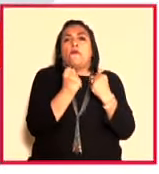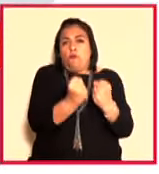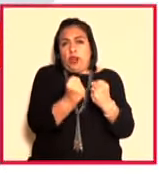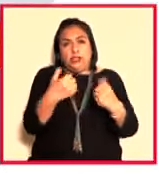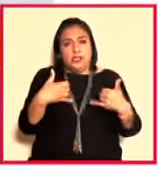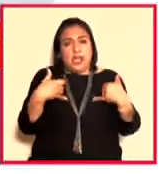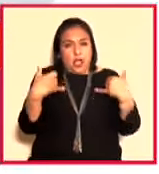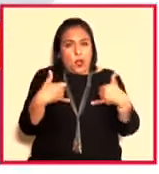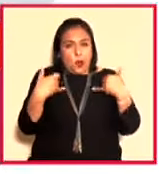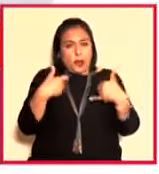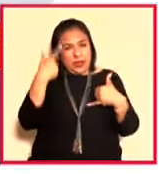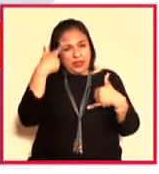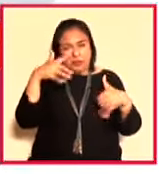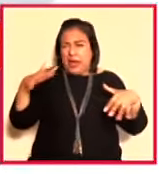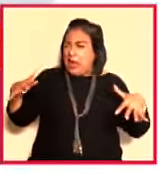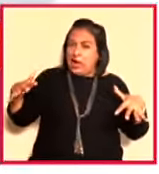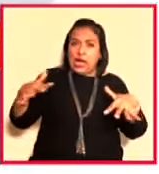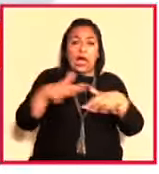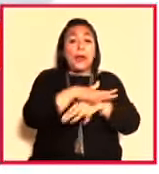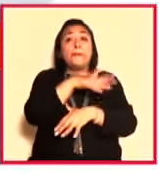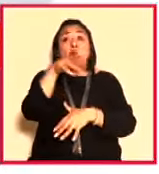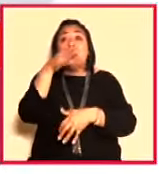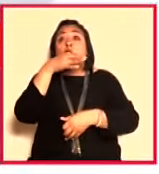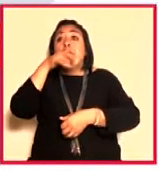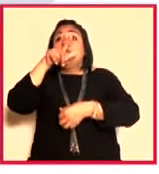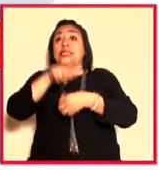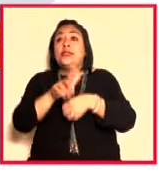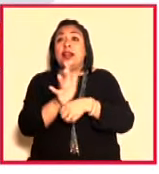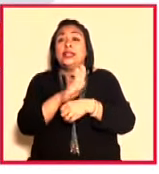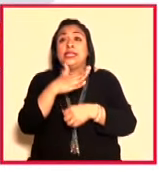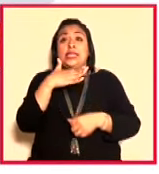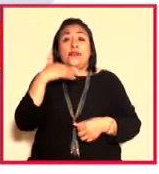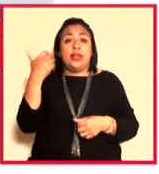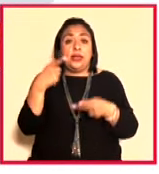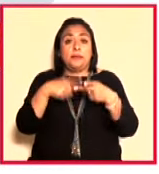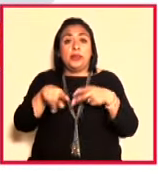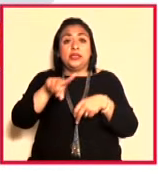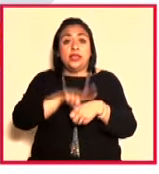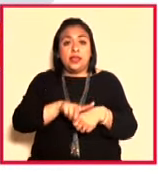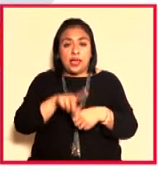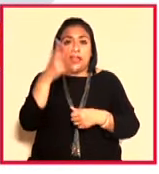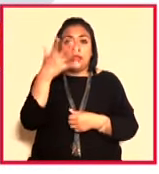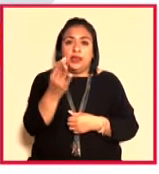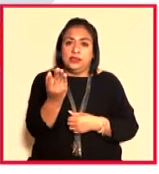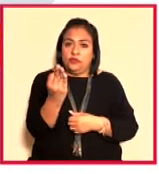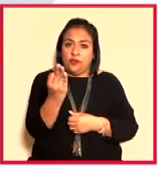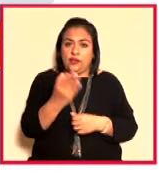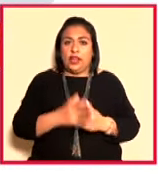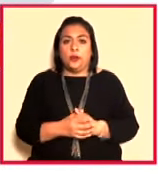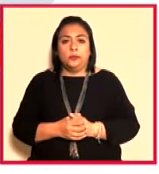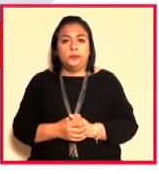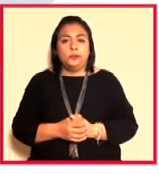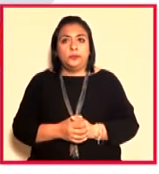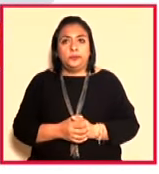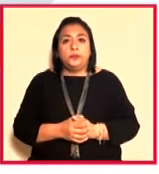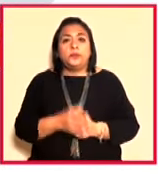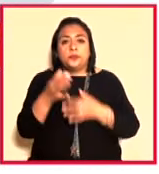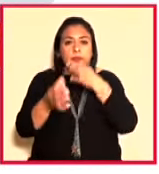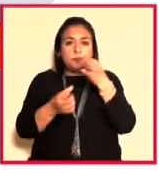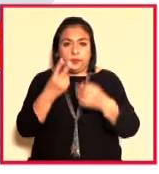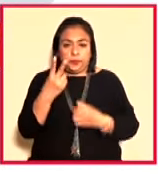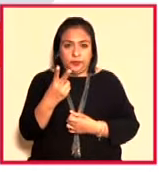de mover montañas. El Festival de Cine de Berlín inicia el próximo 10 de febrero. Noticias